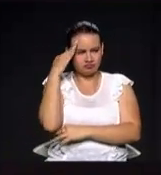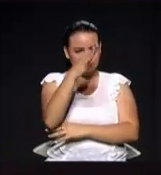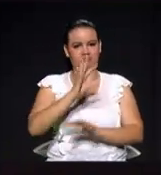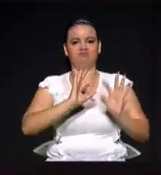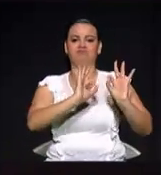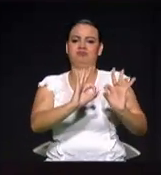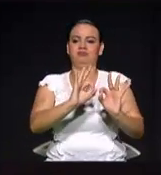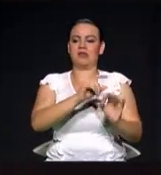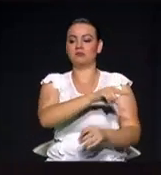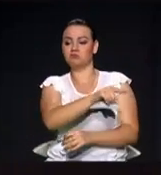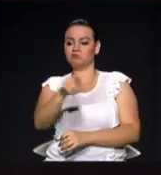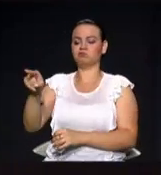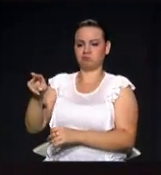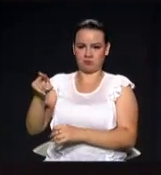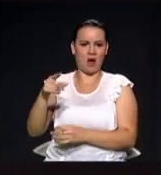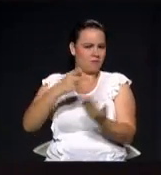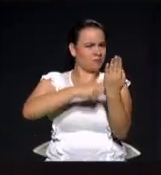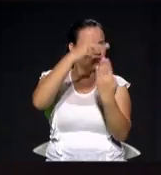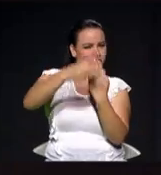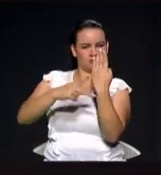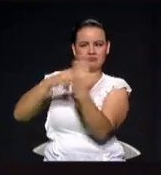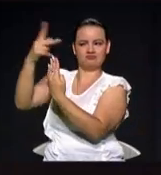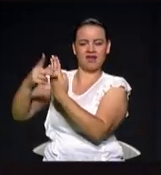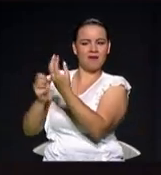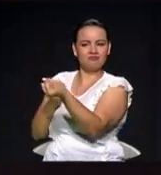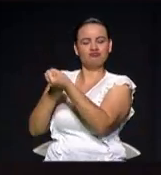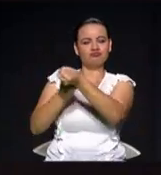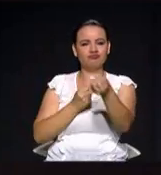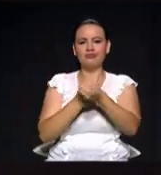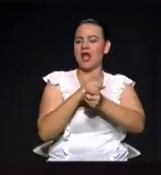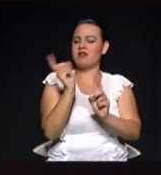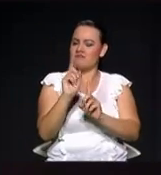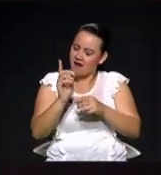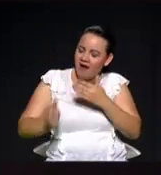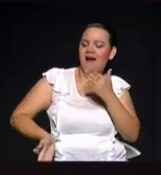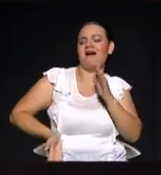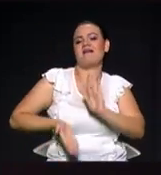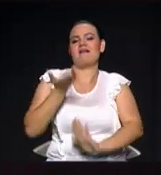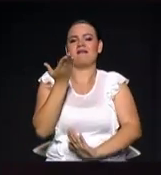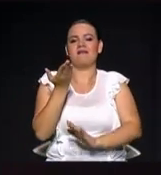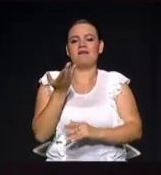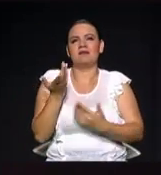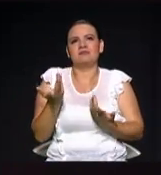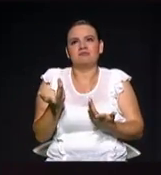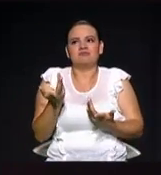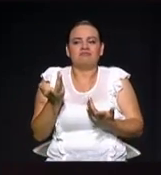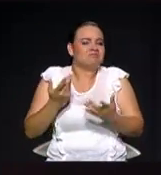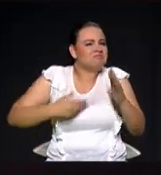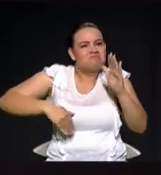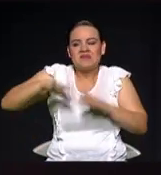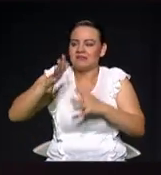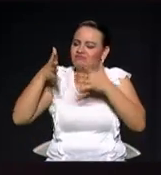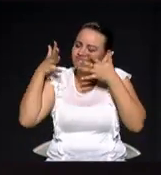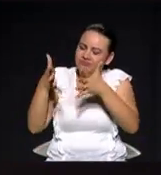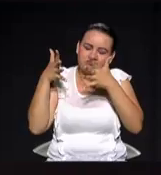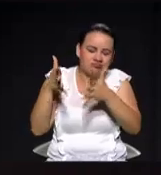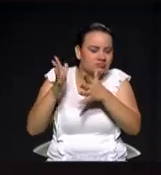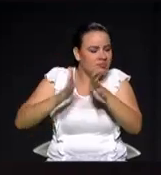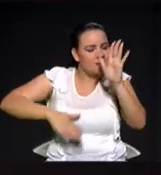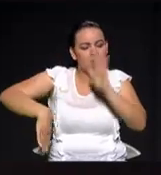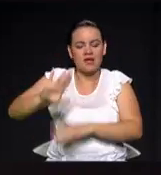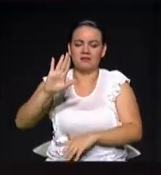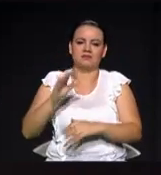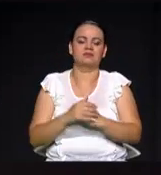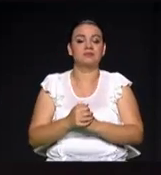las personas sino que además hay que hacer una avanzada educativa por la ciudad de medellín y es volver